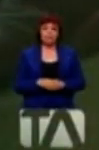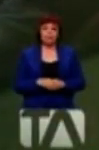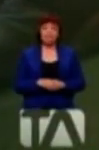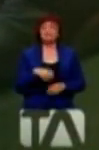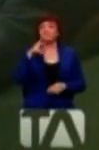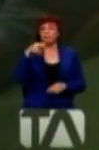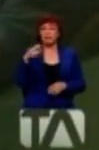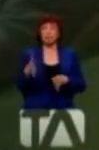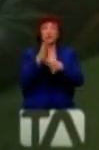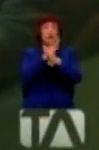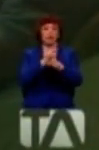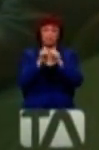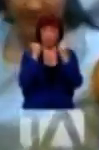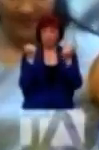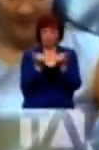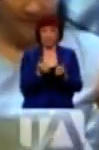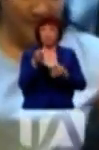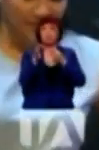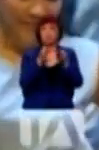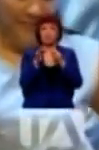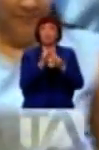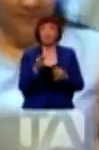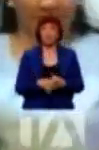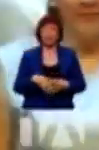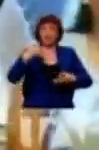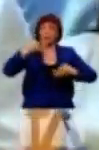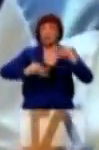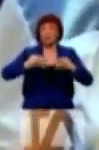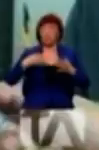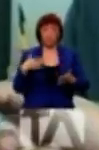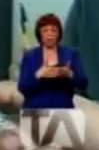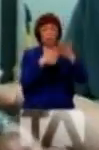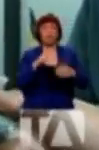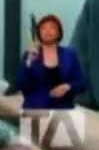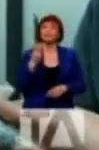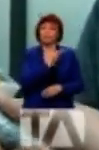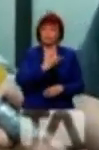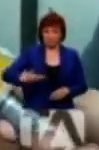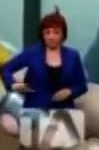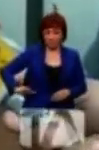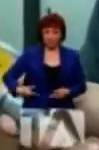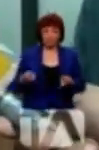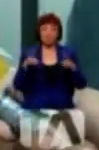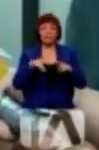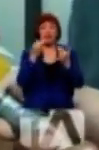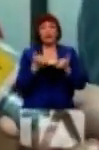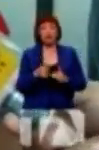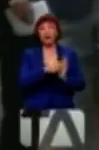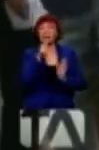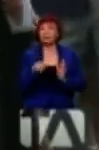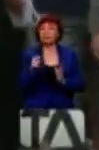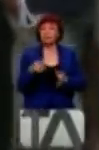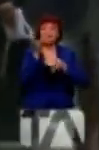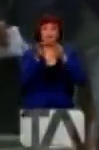en la Asamblea dentro del juicio político en contra del vicepresidente Jorge Glass. Los mismos argumentos que hoy da el abogado usaron